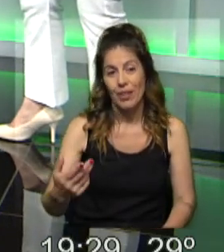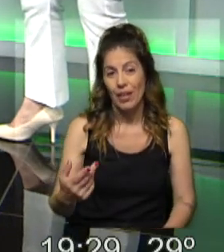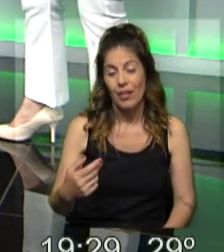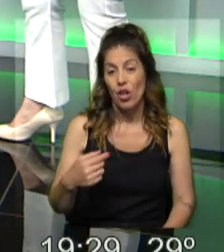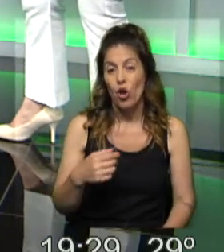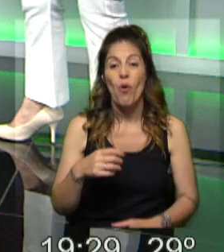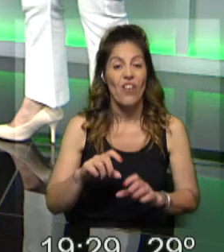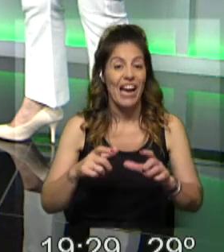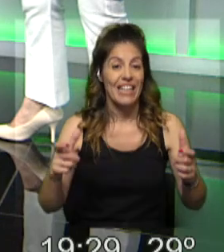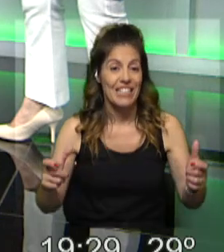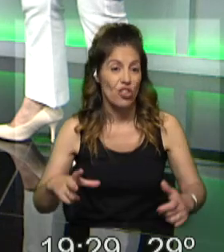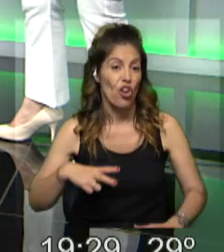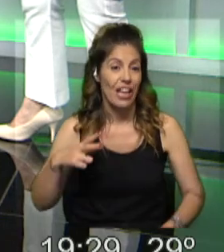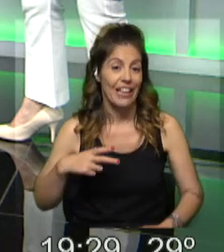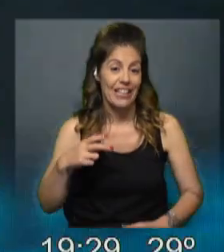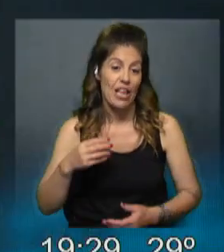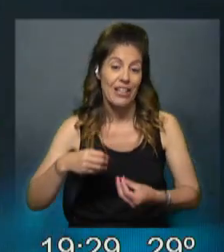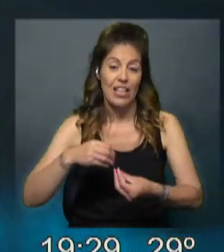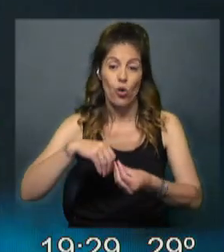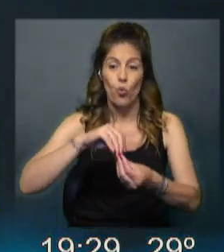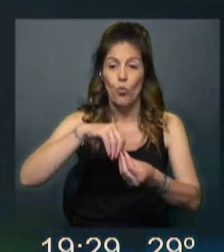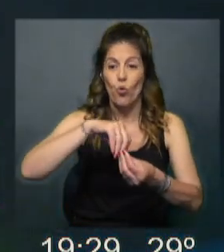có Cómo va creciendo la riqueza porque es acumulativa de alguna manera bueno